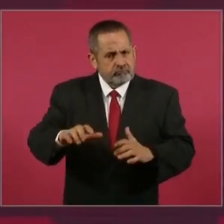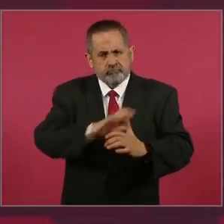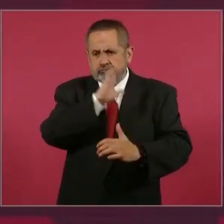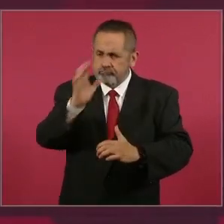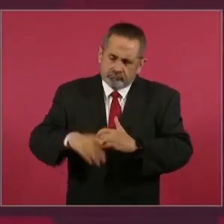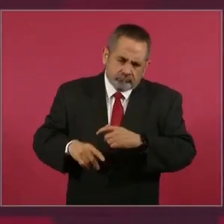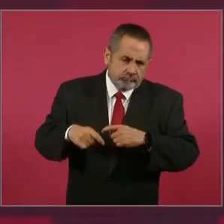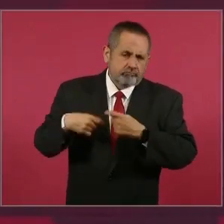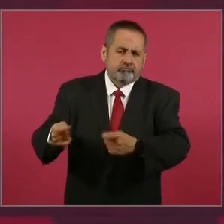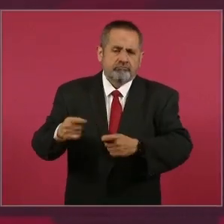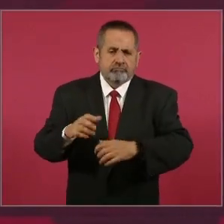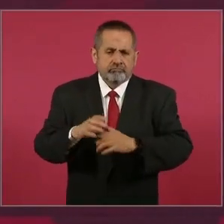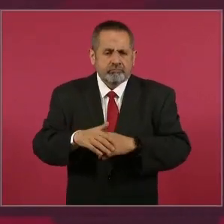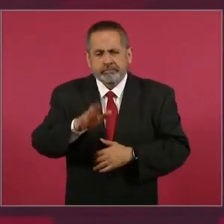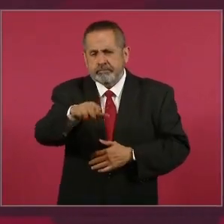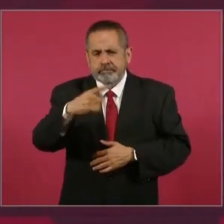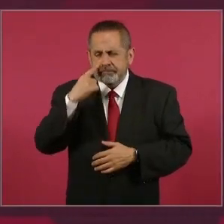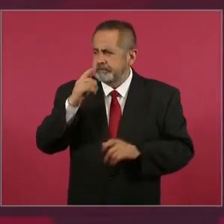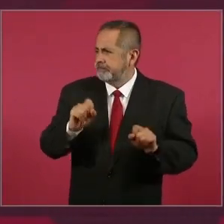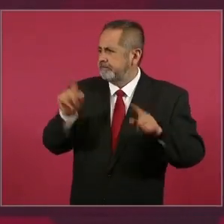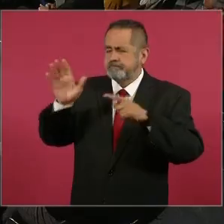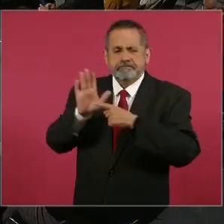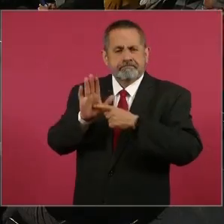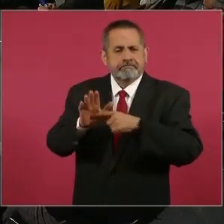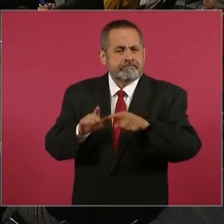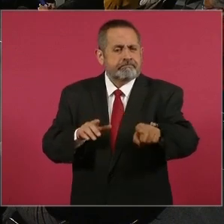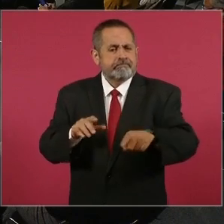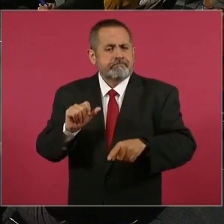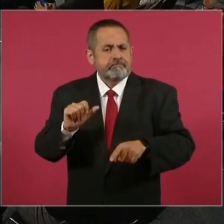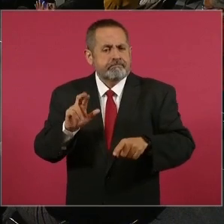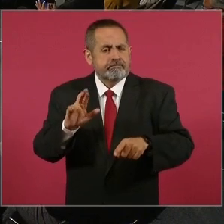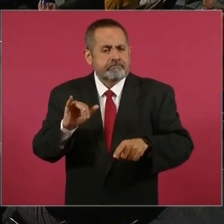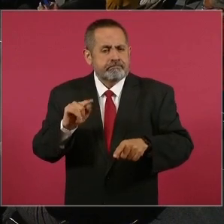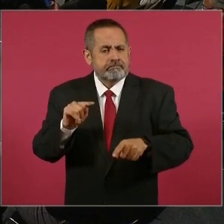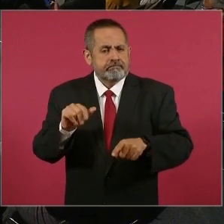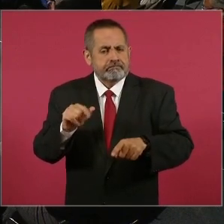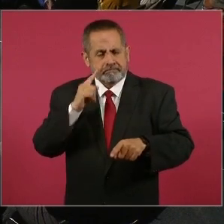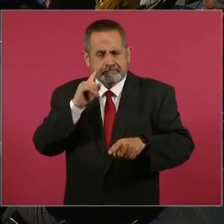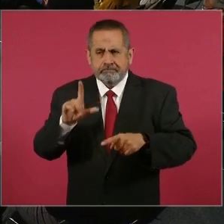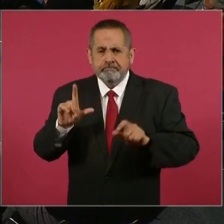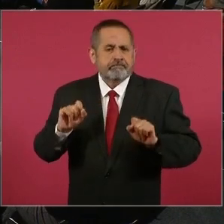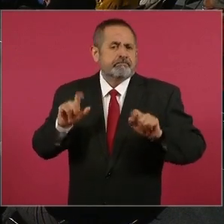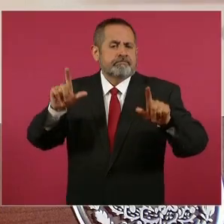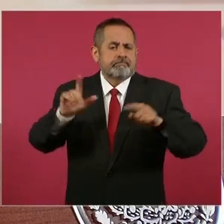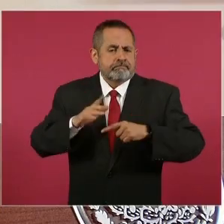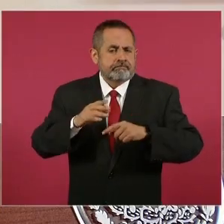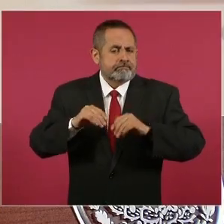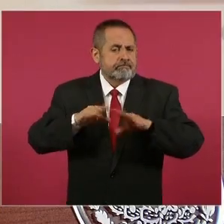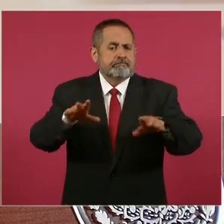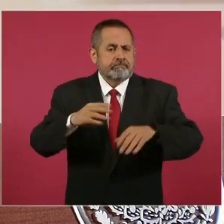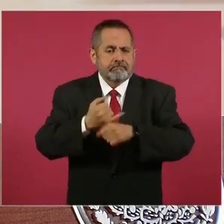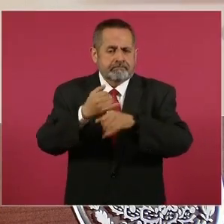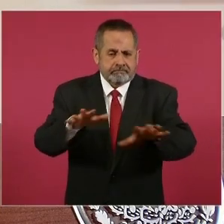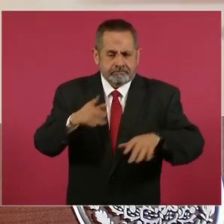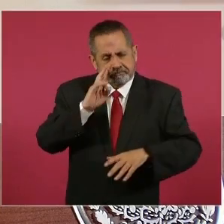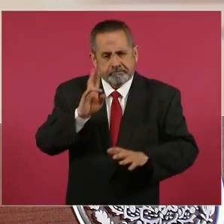hoy a ver si no nos mandó Ariana el el informe